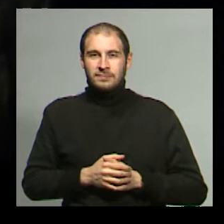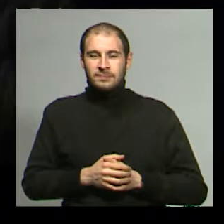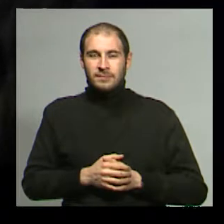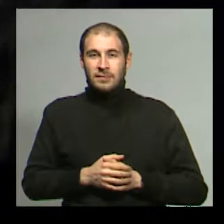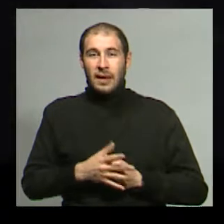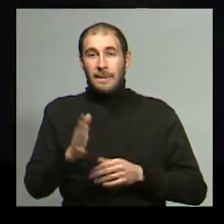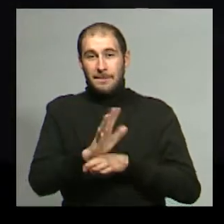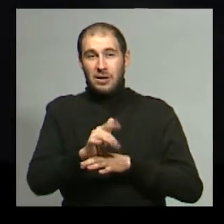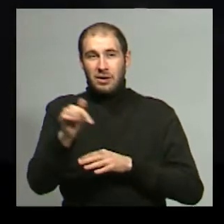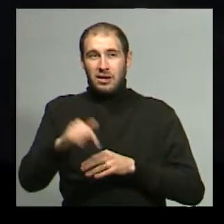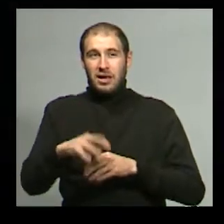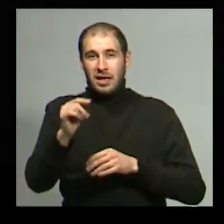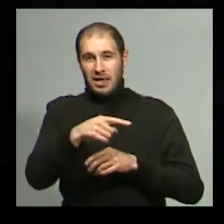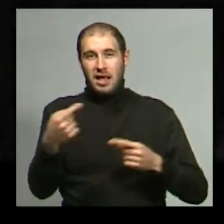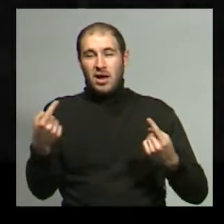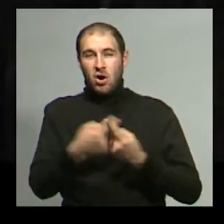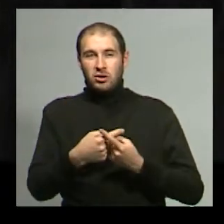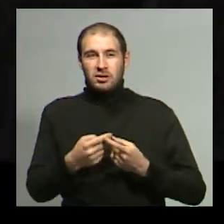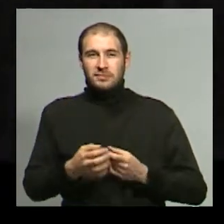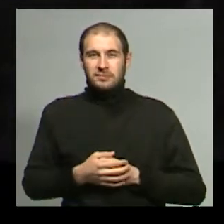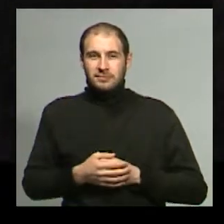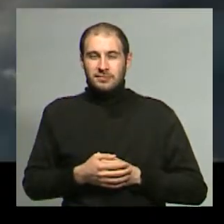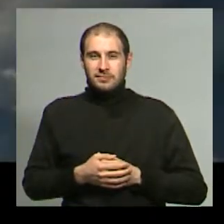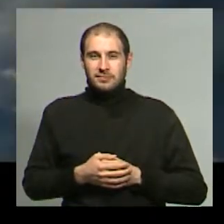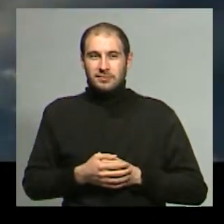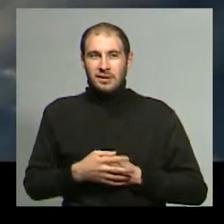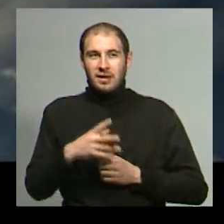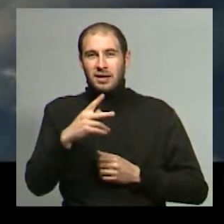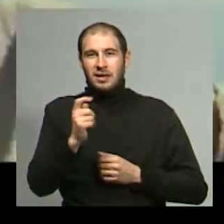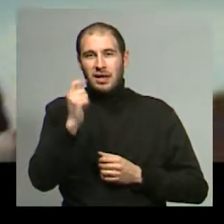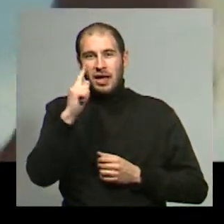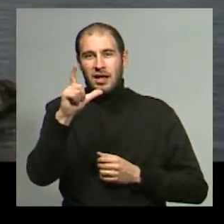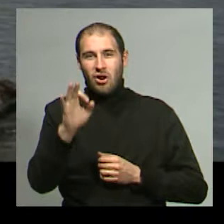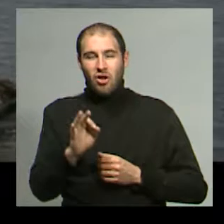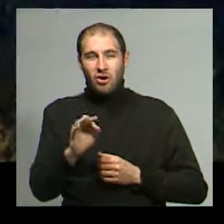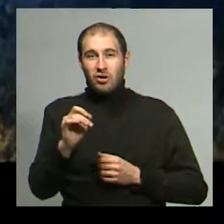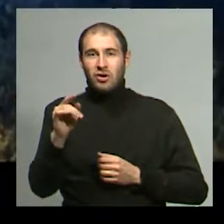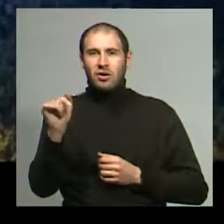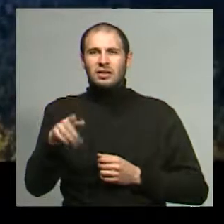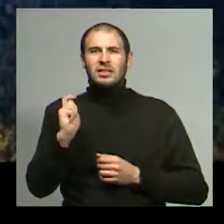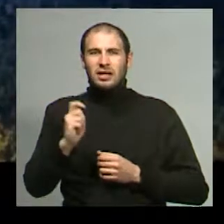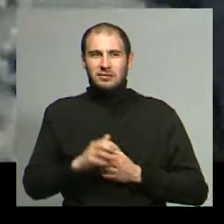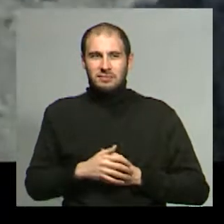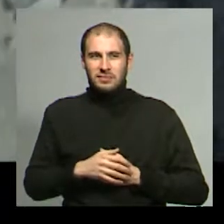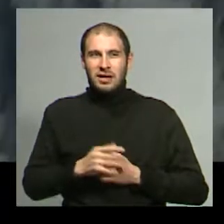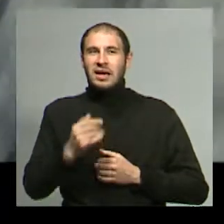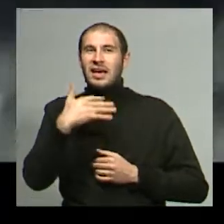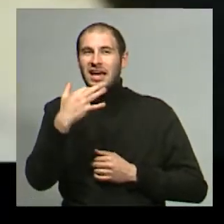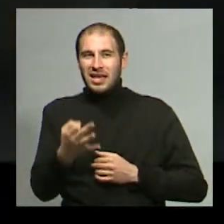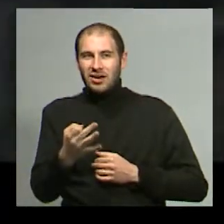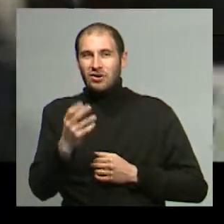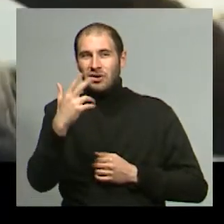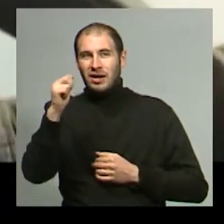Bueno, en esta película Rey se enfrenta a Kylo Ren, que Kylo Ren resulta ser el hijo de